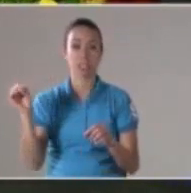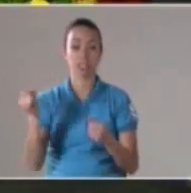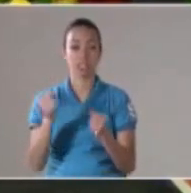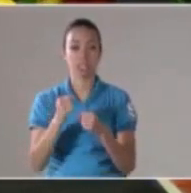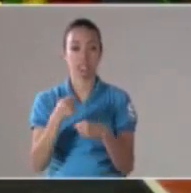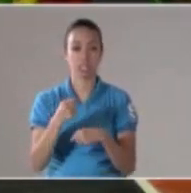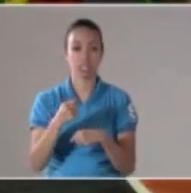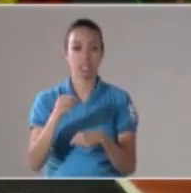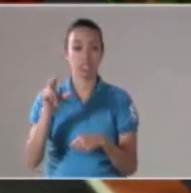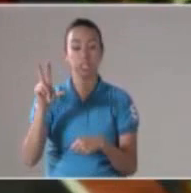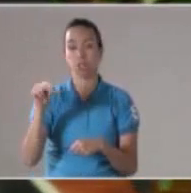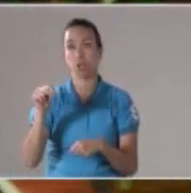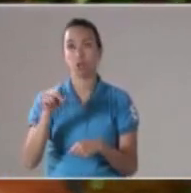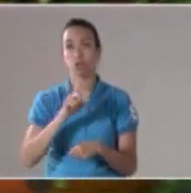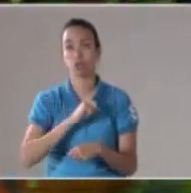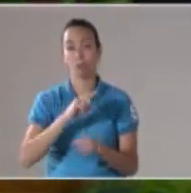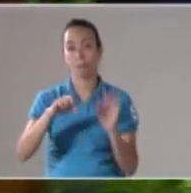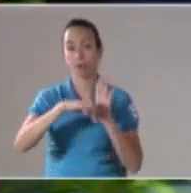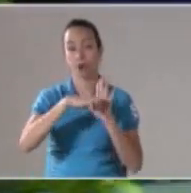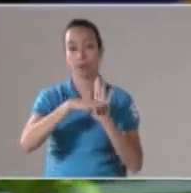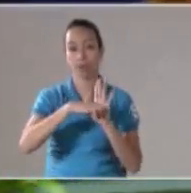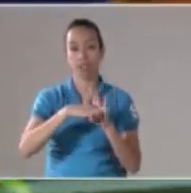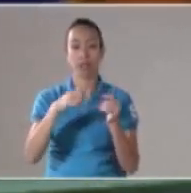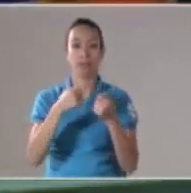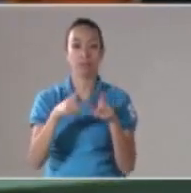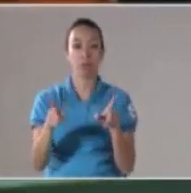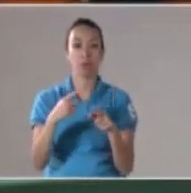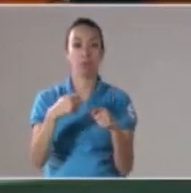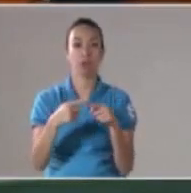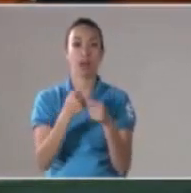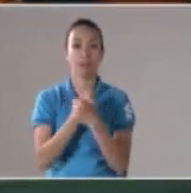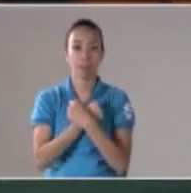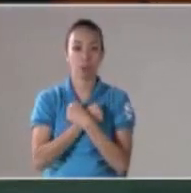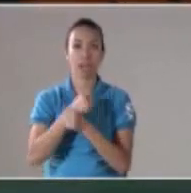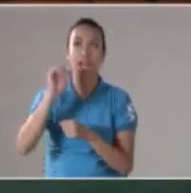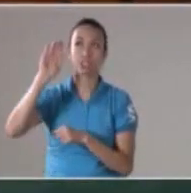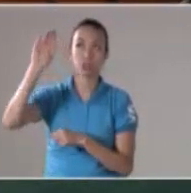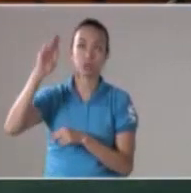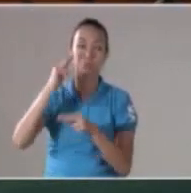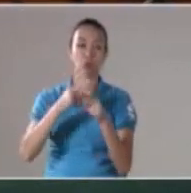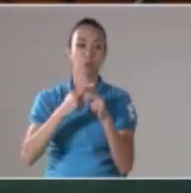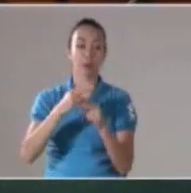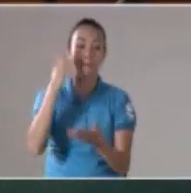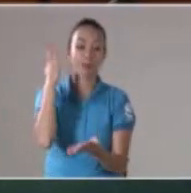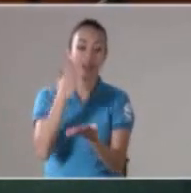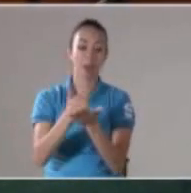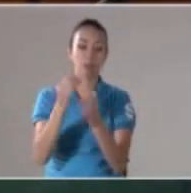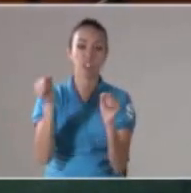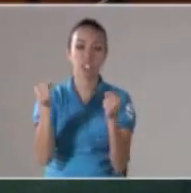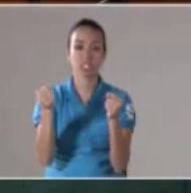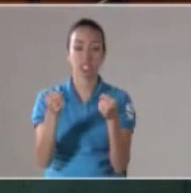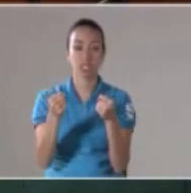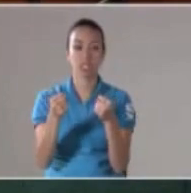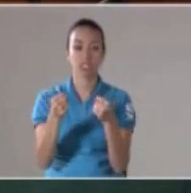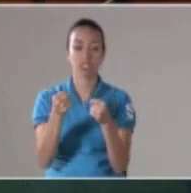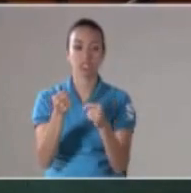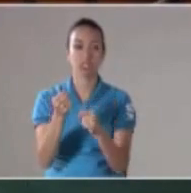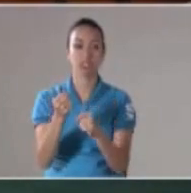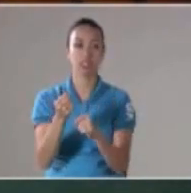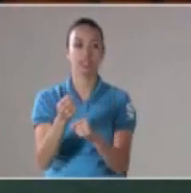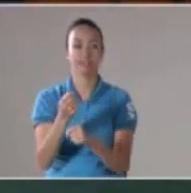no son ilícitas, pero por amor al nombre las dejamos de hacer. Por amor al nombre. Fíjese qué